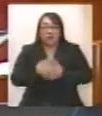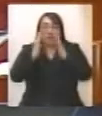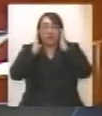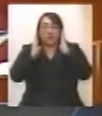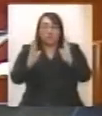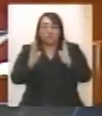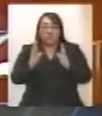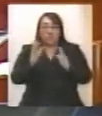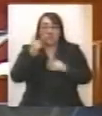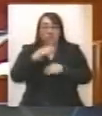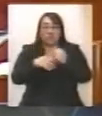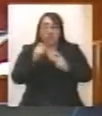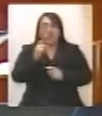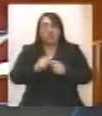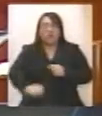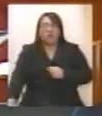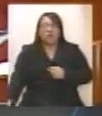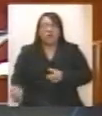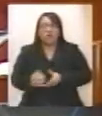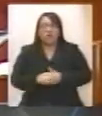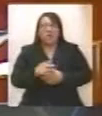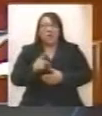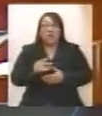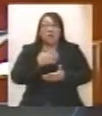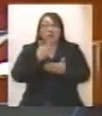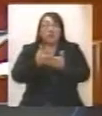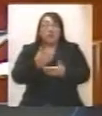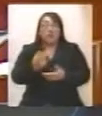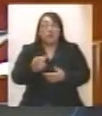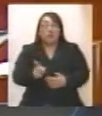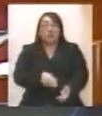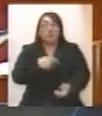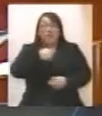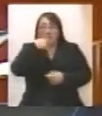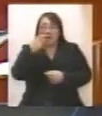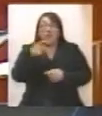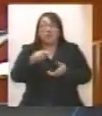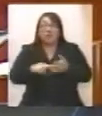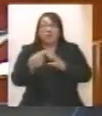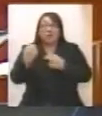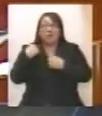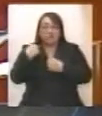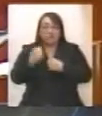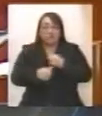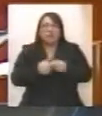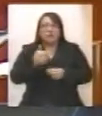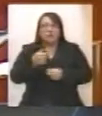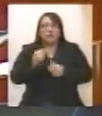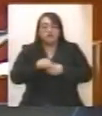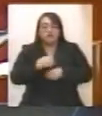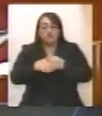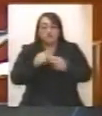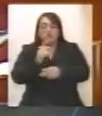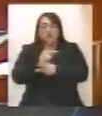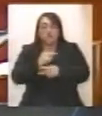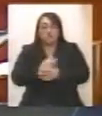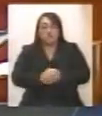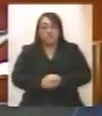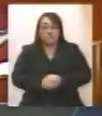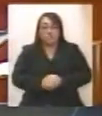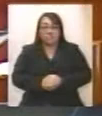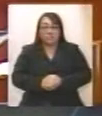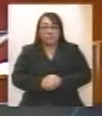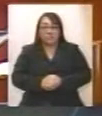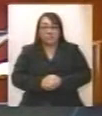atención para las víctimas de las adicciones, representan los componentes principales en la prevención